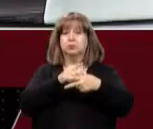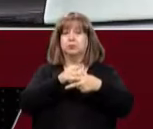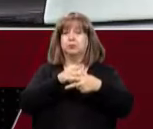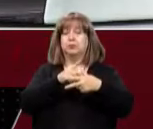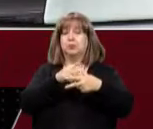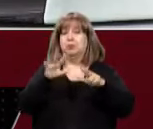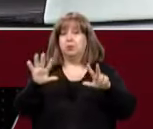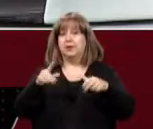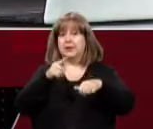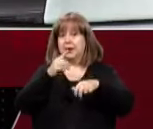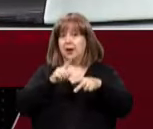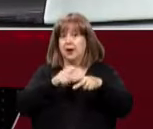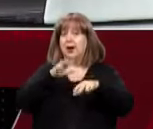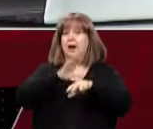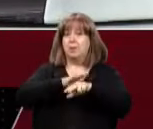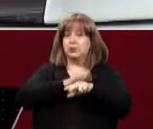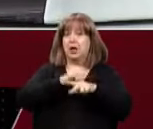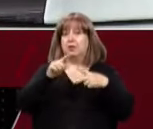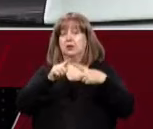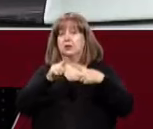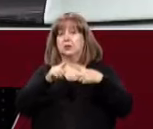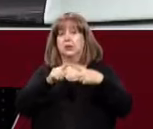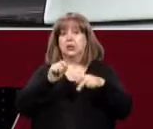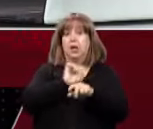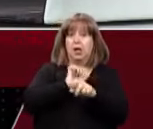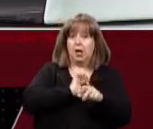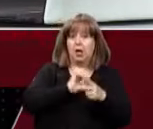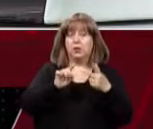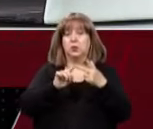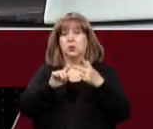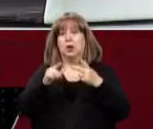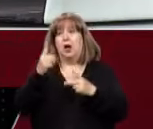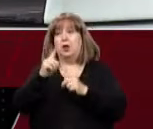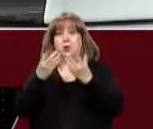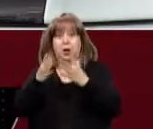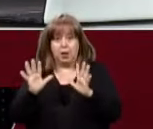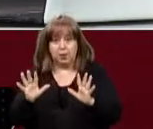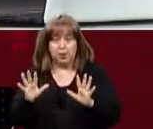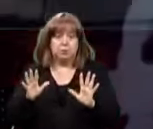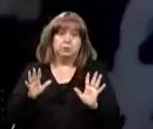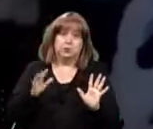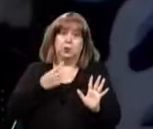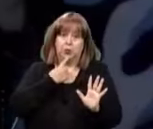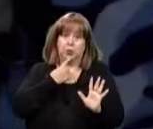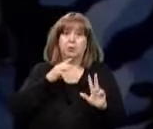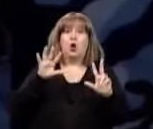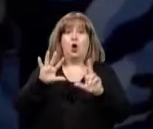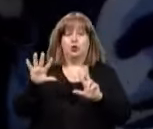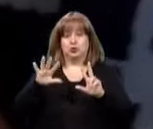rugbyers. Es decir, que podrían haber 8 condenas y no se descarta que haya alguna absolución. Bien, gracias, Sofía.